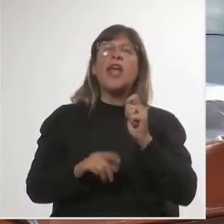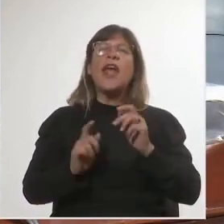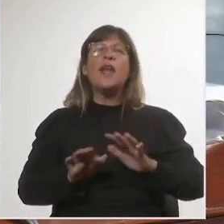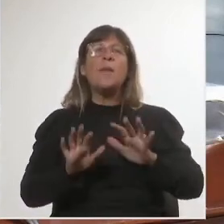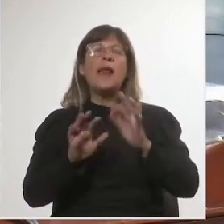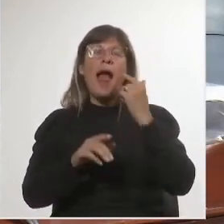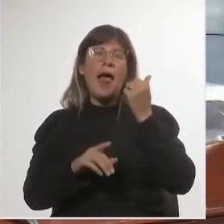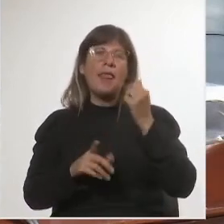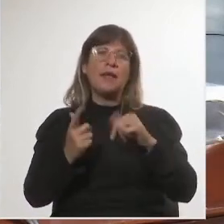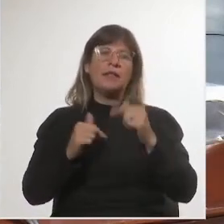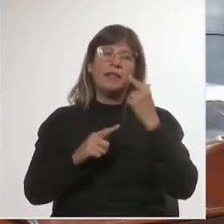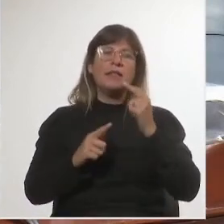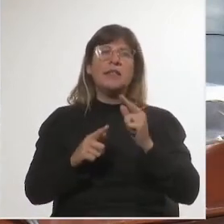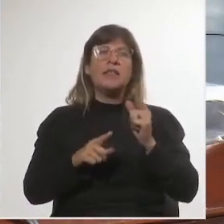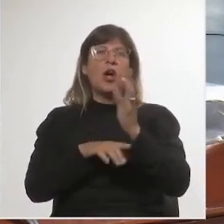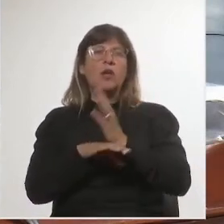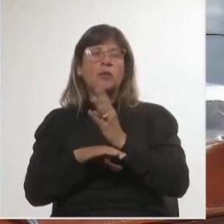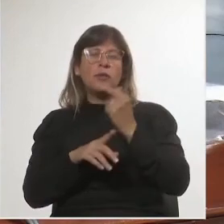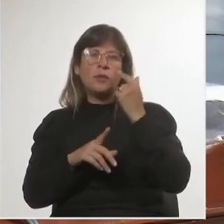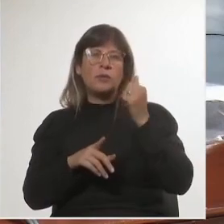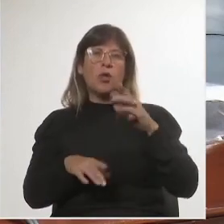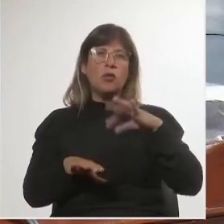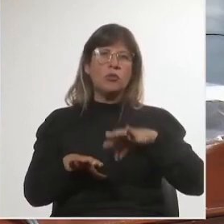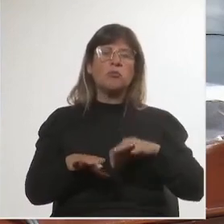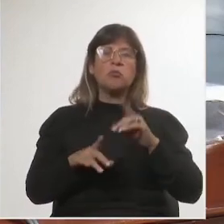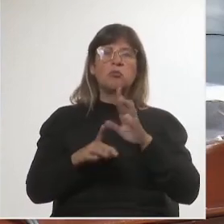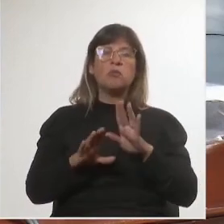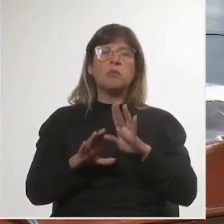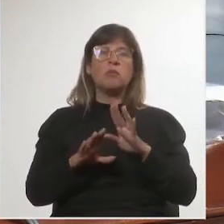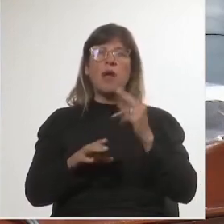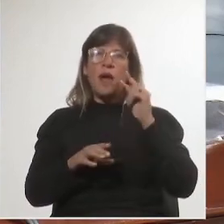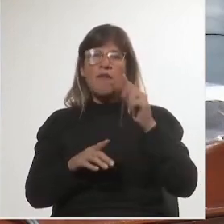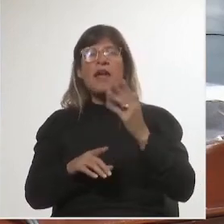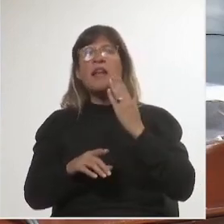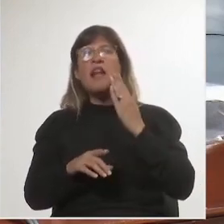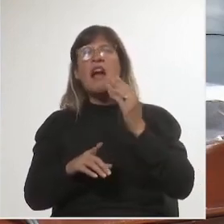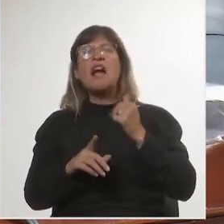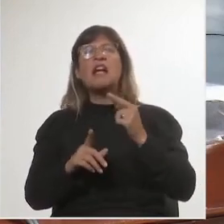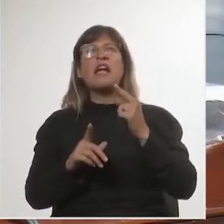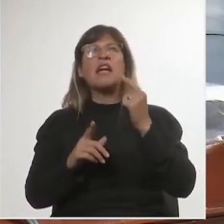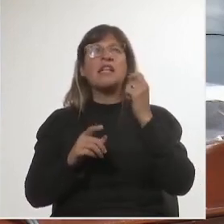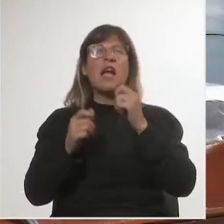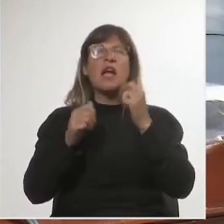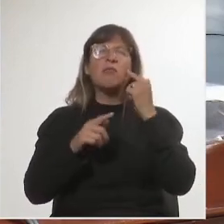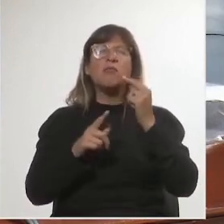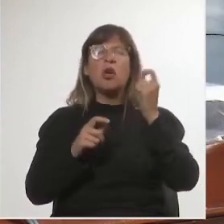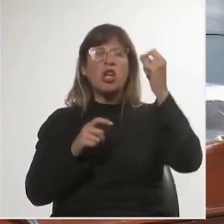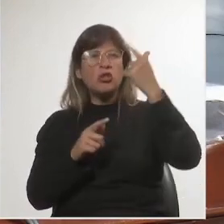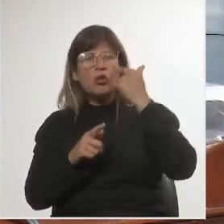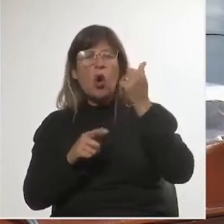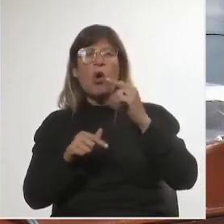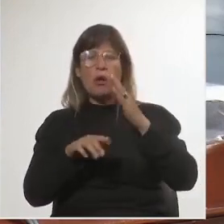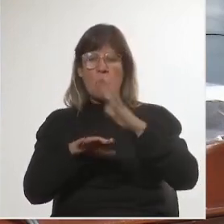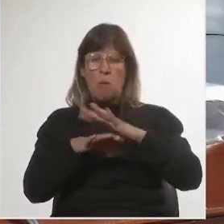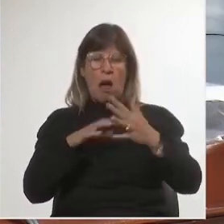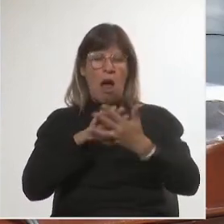titulares de pequeñas y medianas empresas y asalariados. Verá caras curtidas por el sol, manos gruesas,